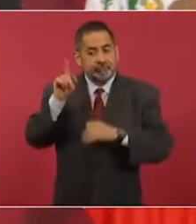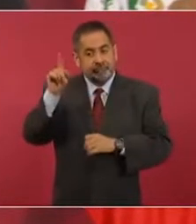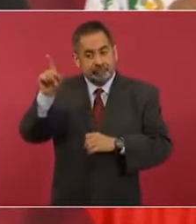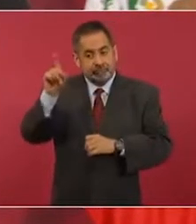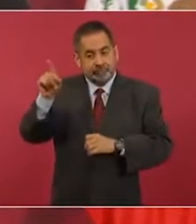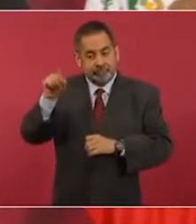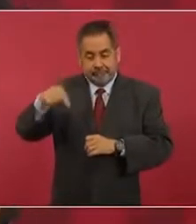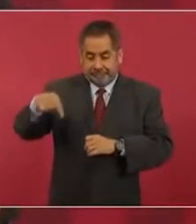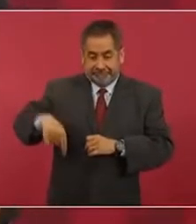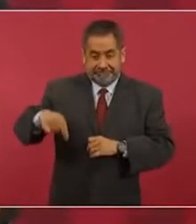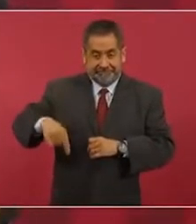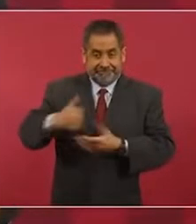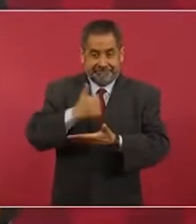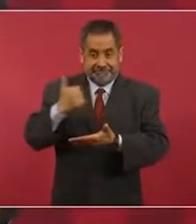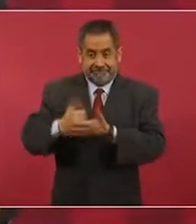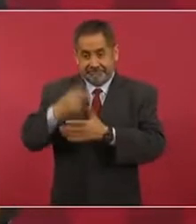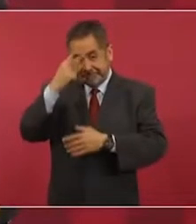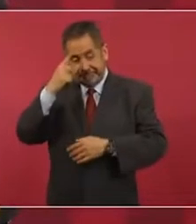aquí.